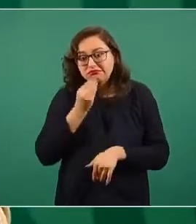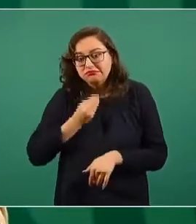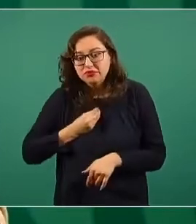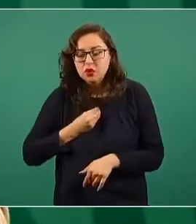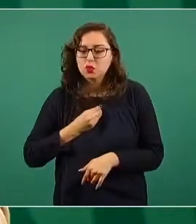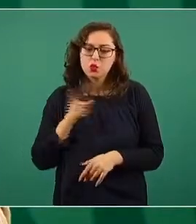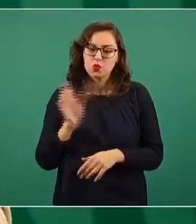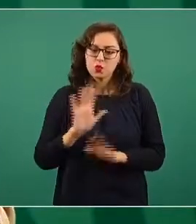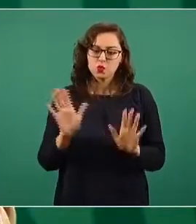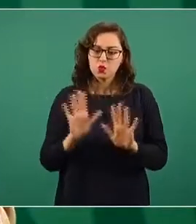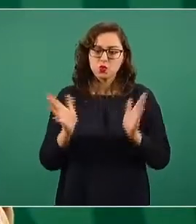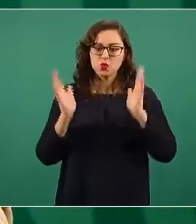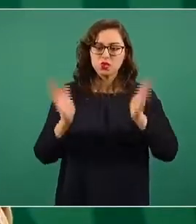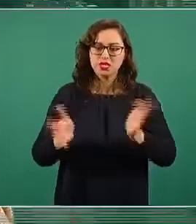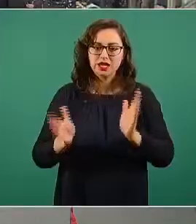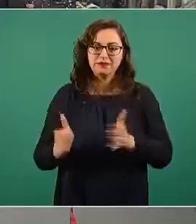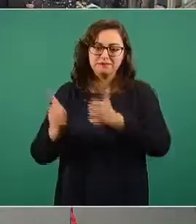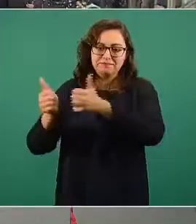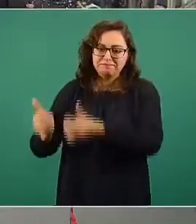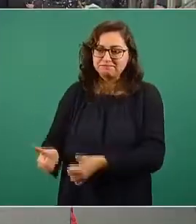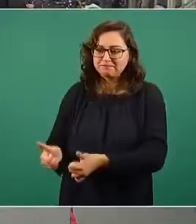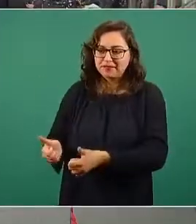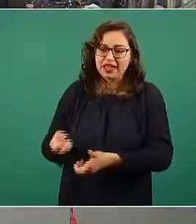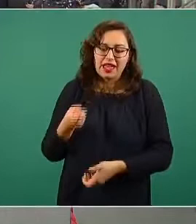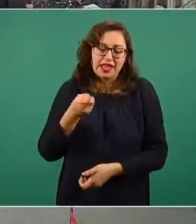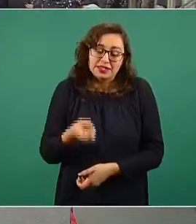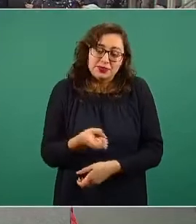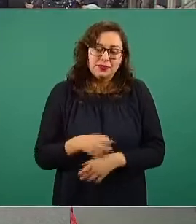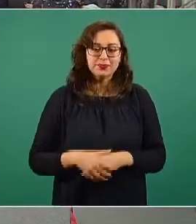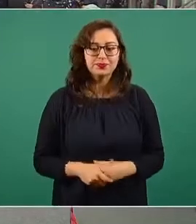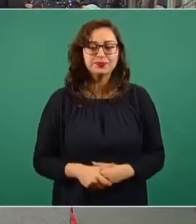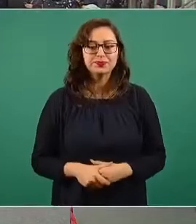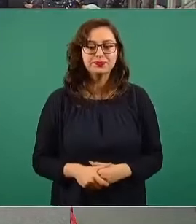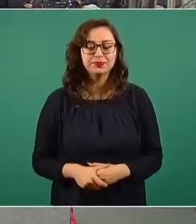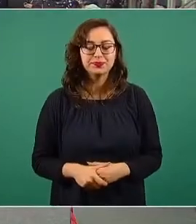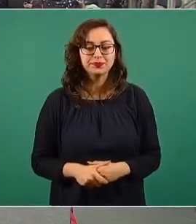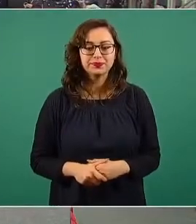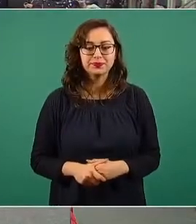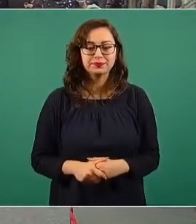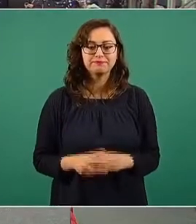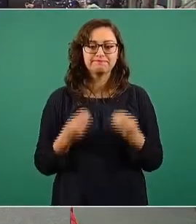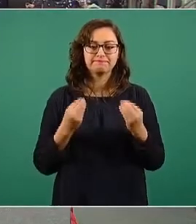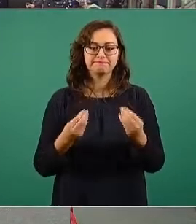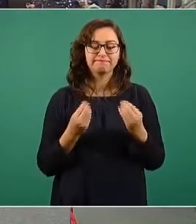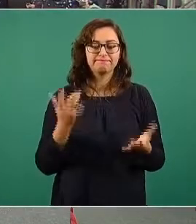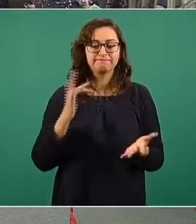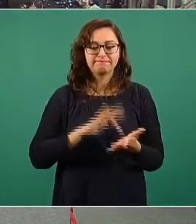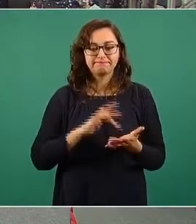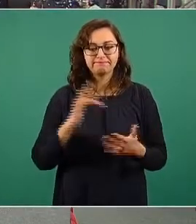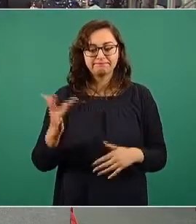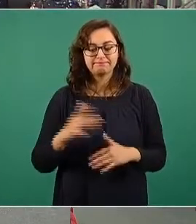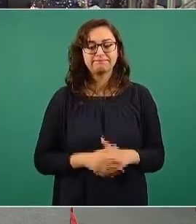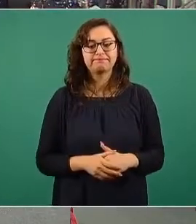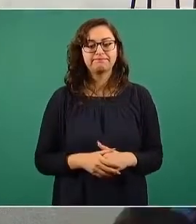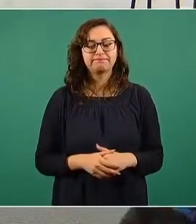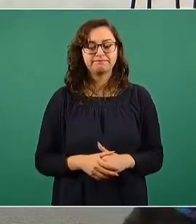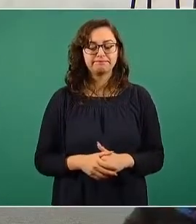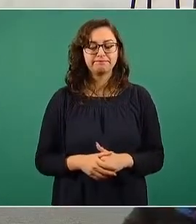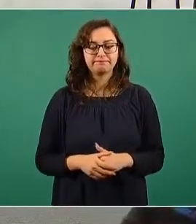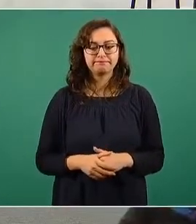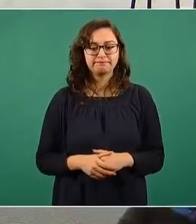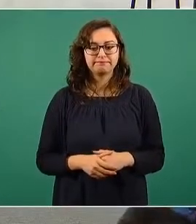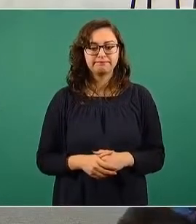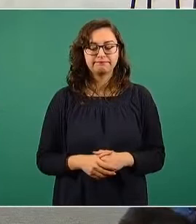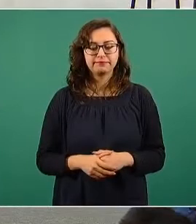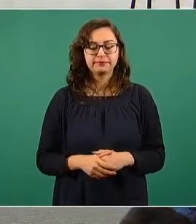esta migración. Eso es lo que yo te puedo decir. Muchas gracias, señora secretaria. Ahora, a su vez, aunado a